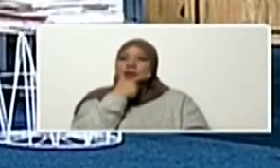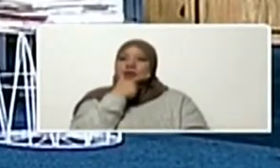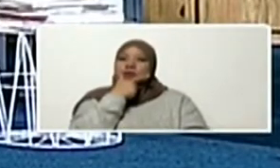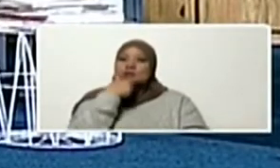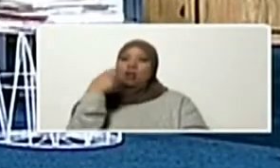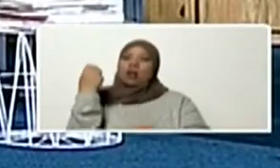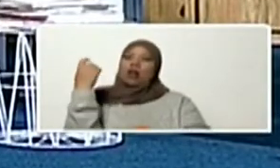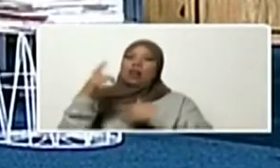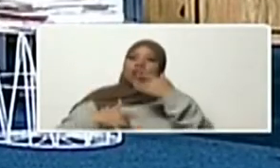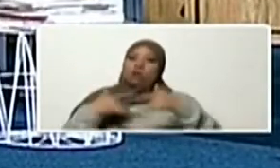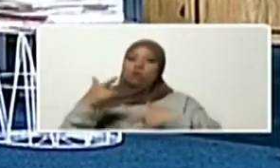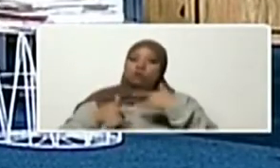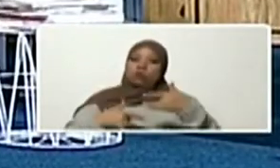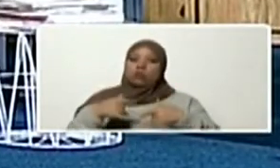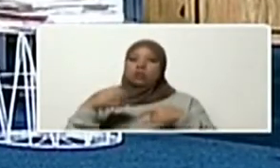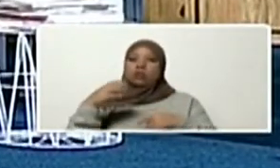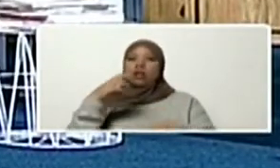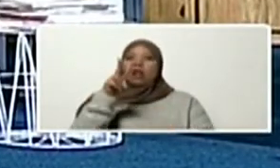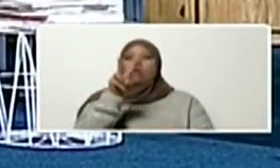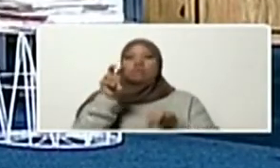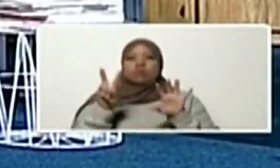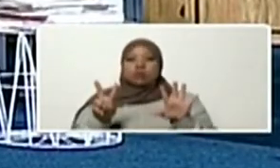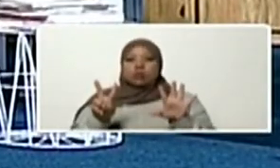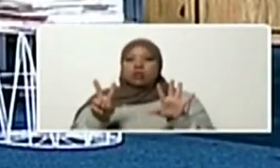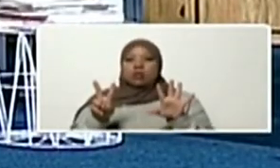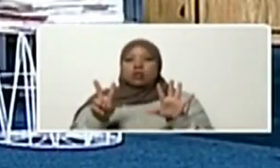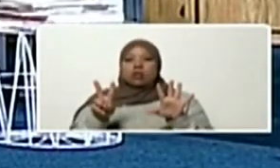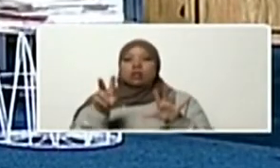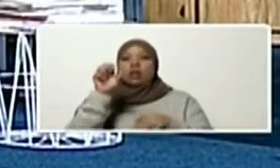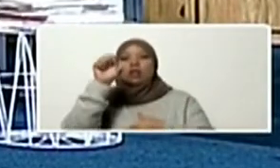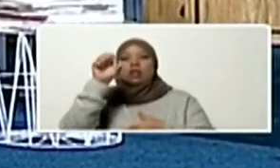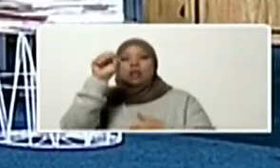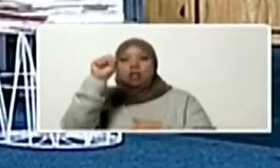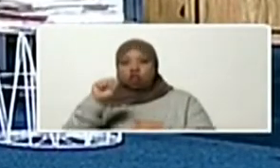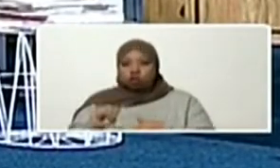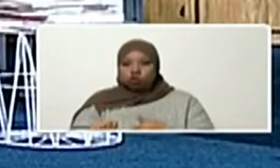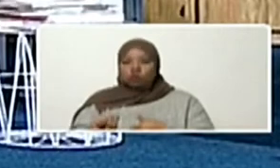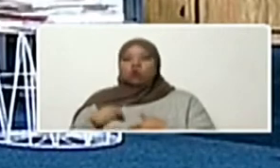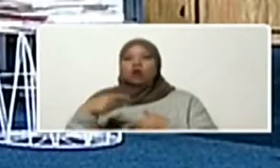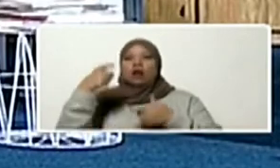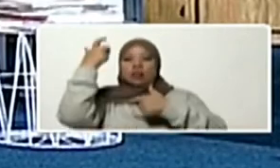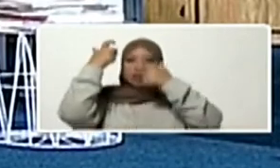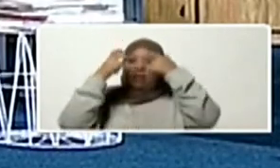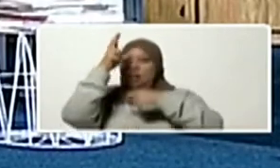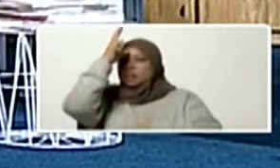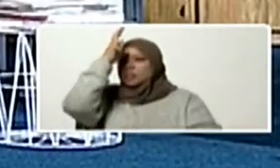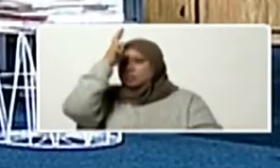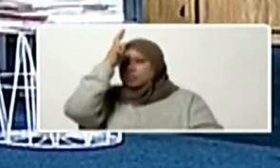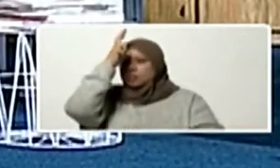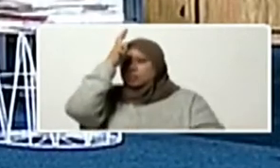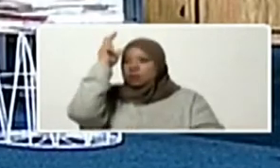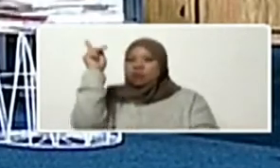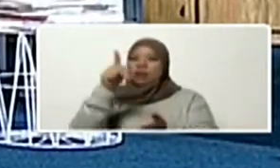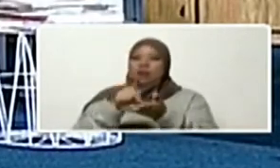la cumbre 27 de Sharm el-Sheikh en Egipto. La presencia de esta niña